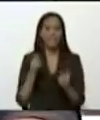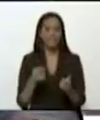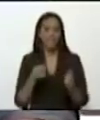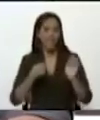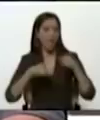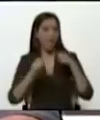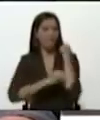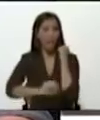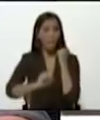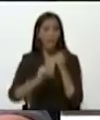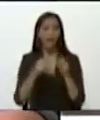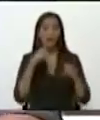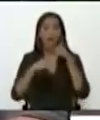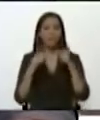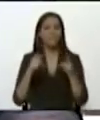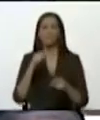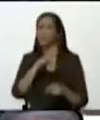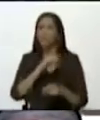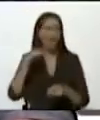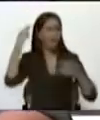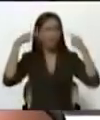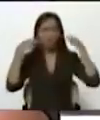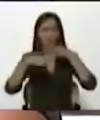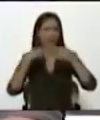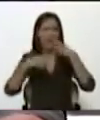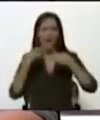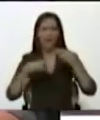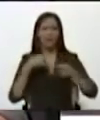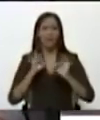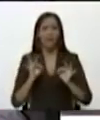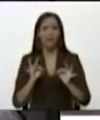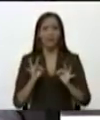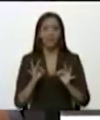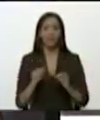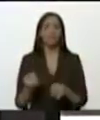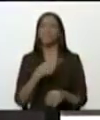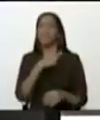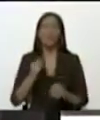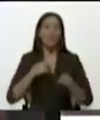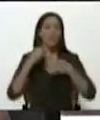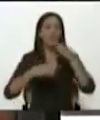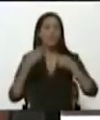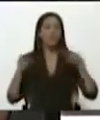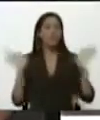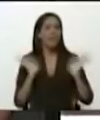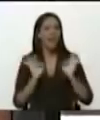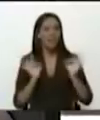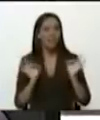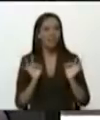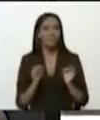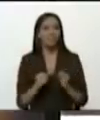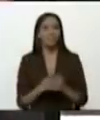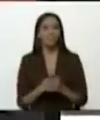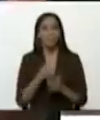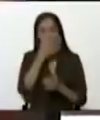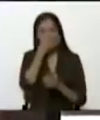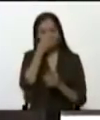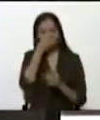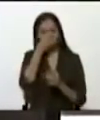producto, hermano, eso no es revolucionario nada. Y que cuida comerciantes, no es revolucionario nada. Por eso dije, voy a hablar como te gusta que te